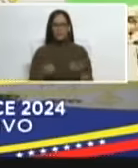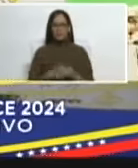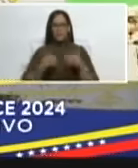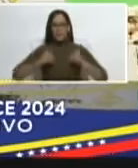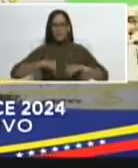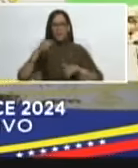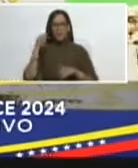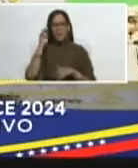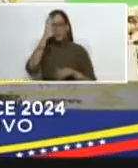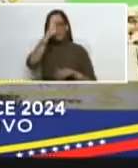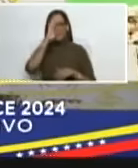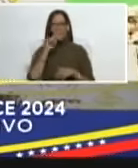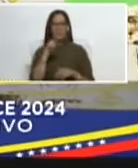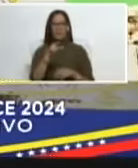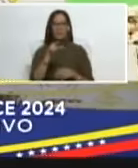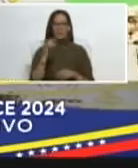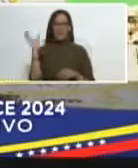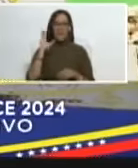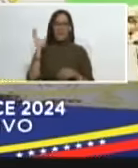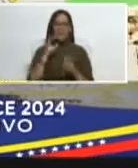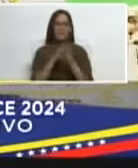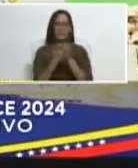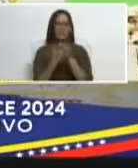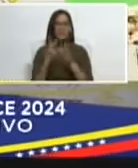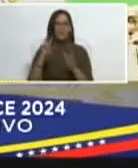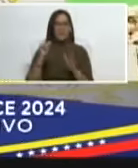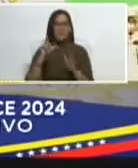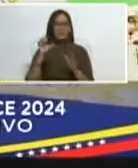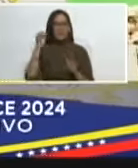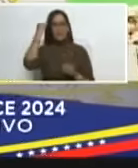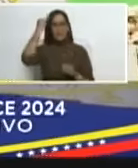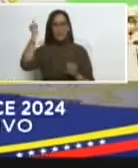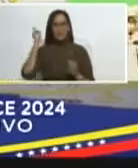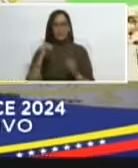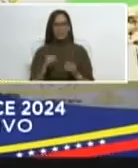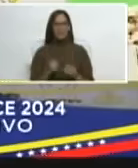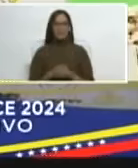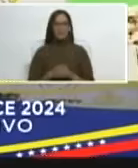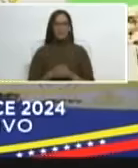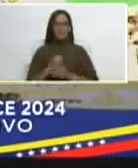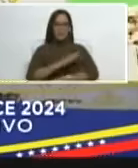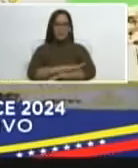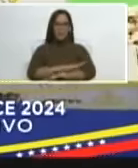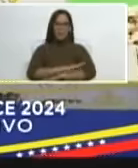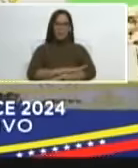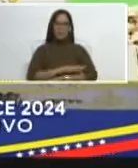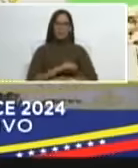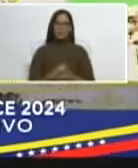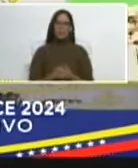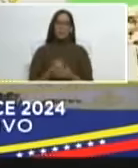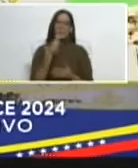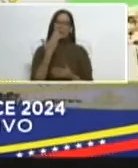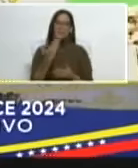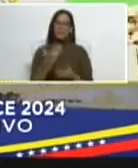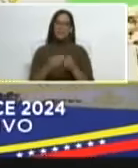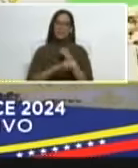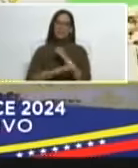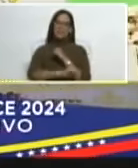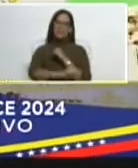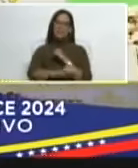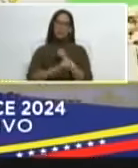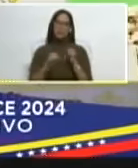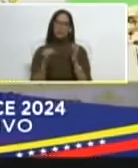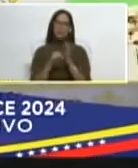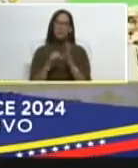de aquí de Caracas, de los barrios del Valle, imagínate, preparémonos para enfrentar la traición